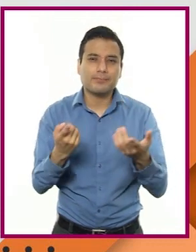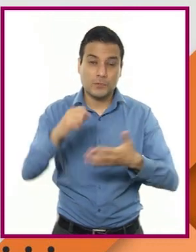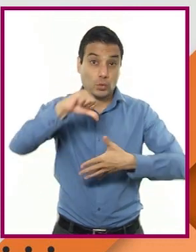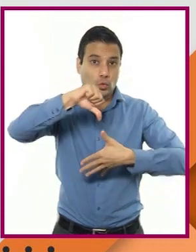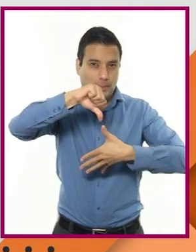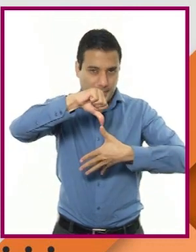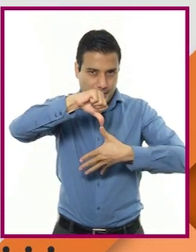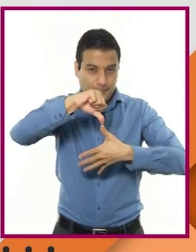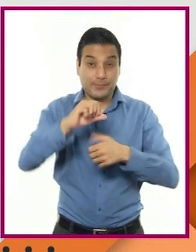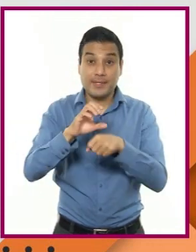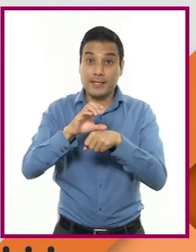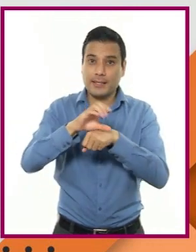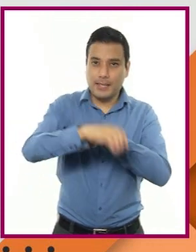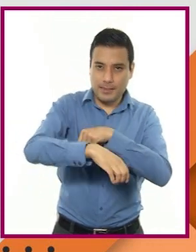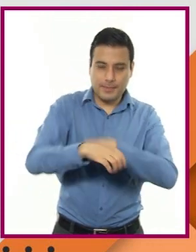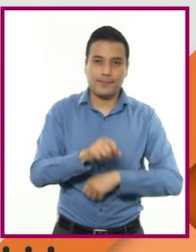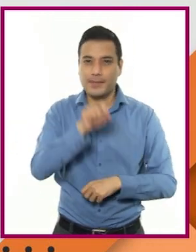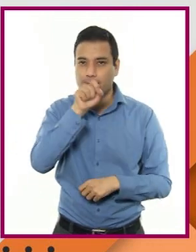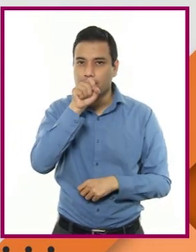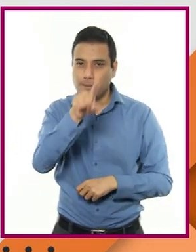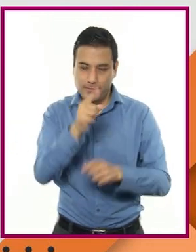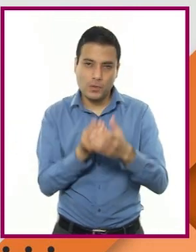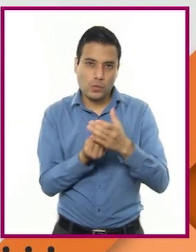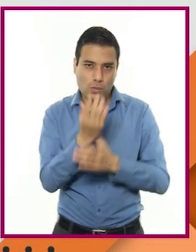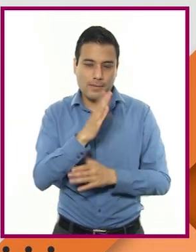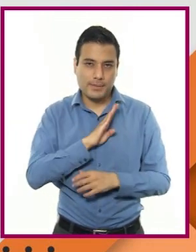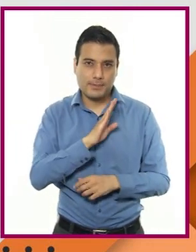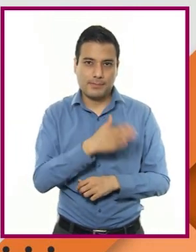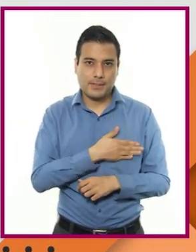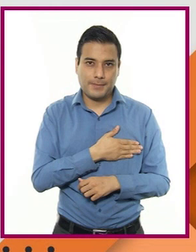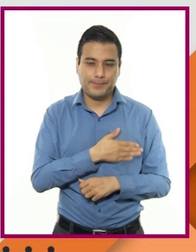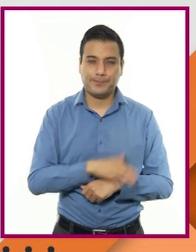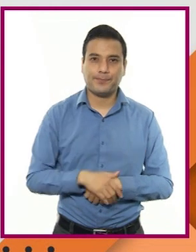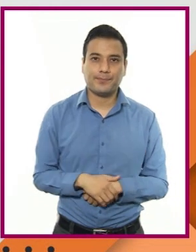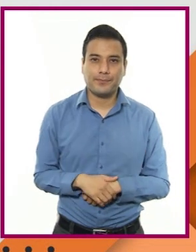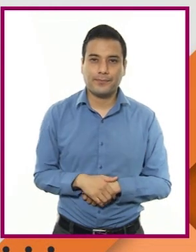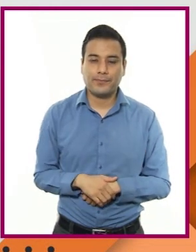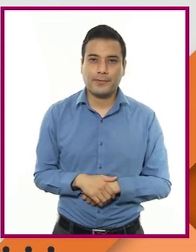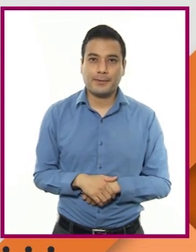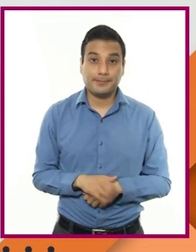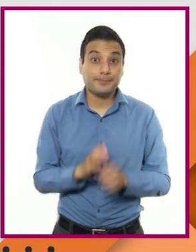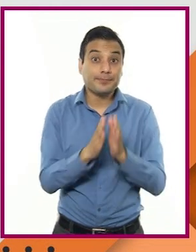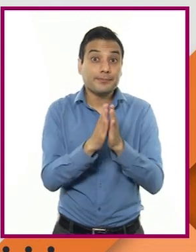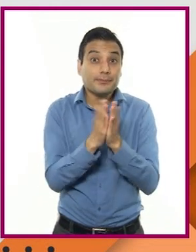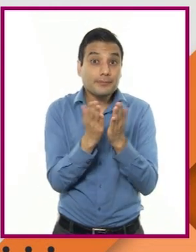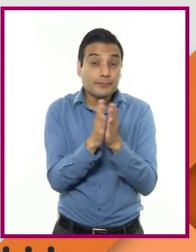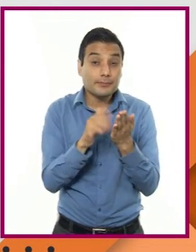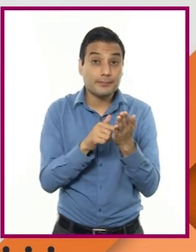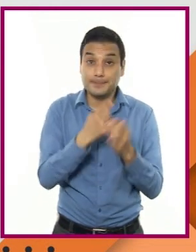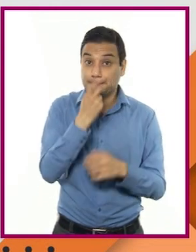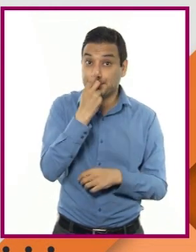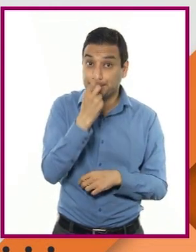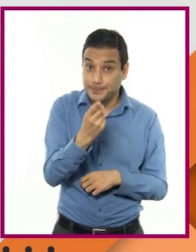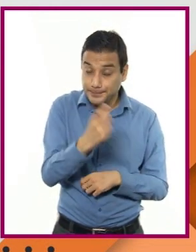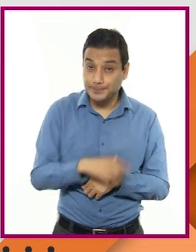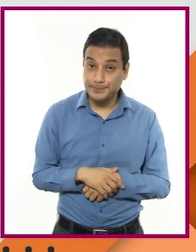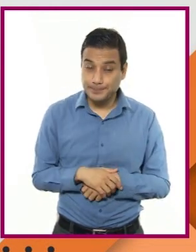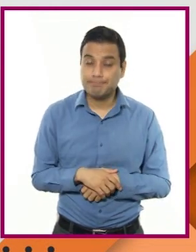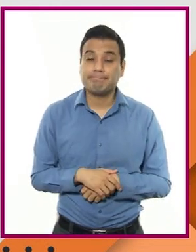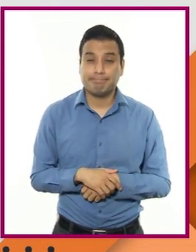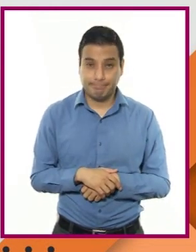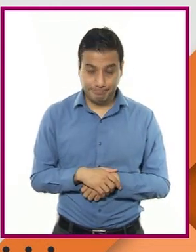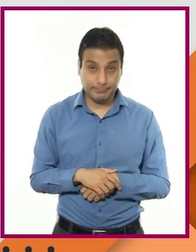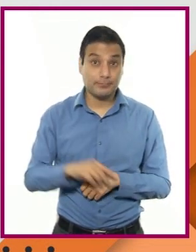Sudamérica, el Caribe y por supuesto la Nueva España. Existen registros que dan cuenta de un fuerte vínculo